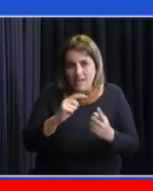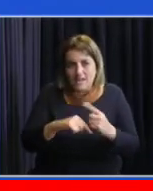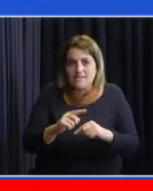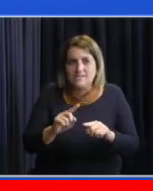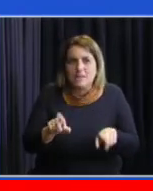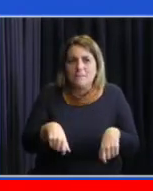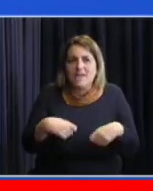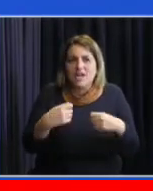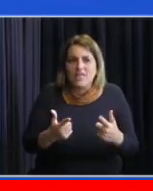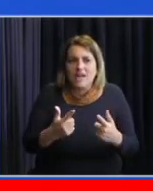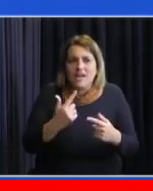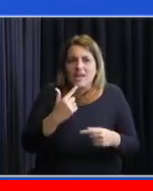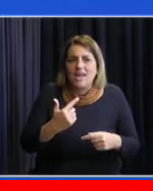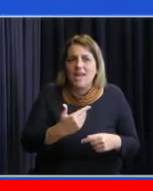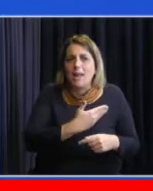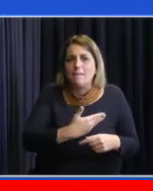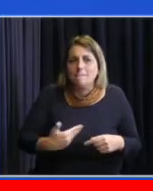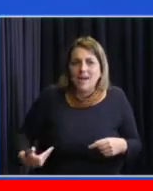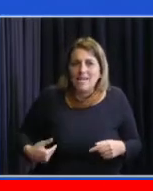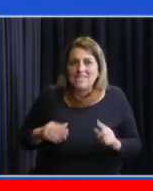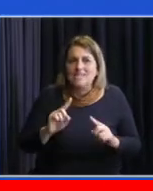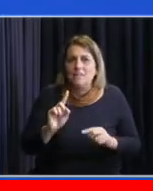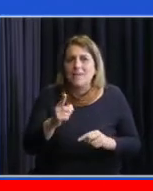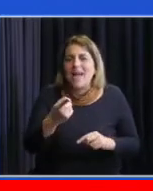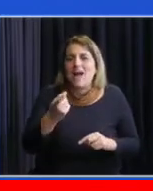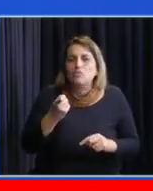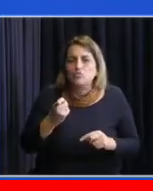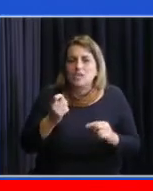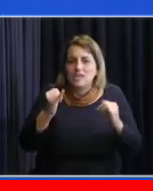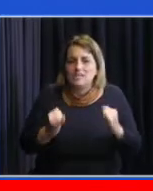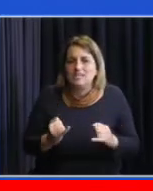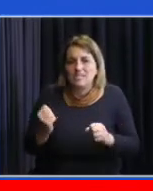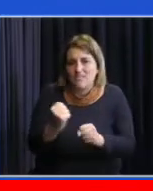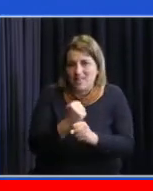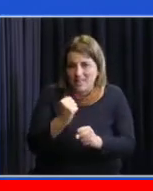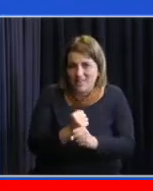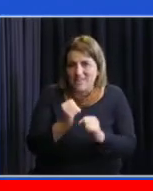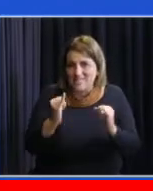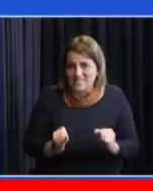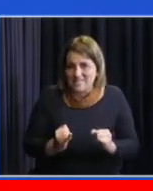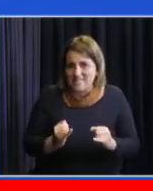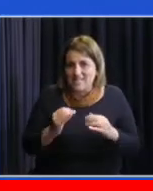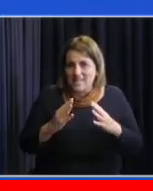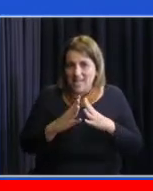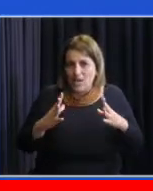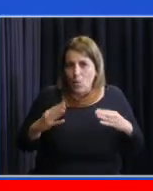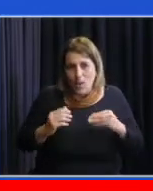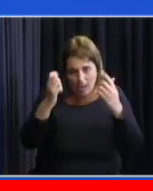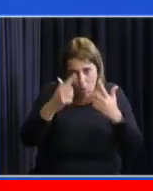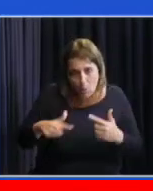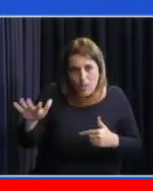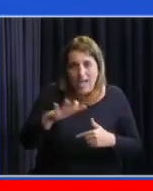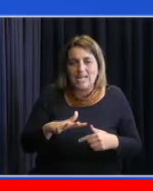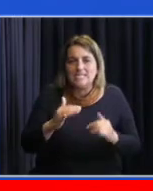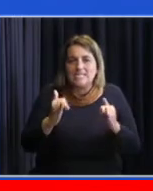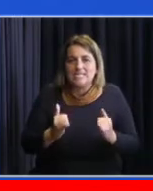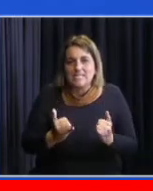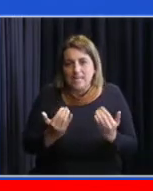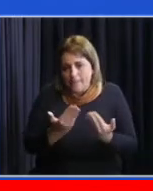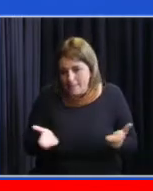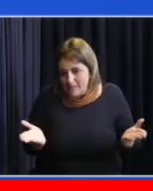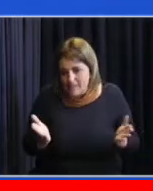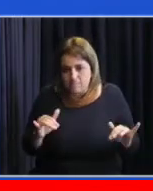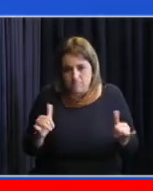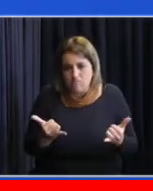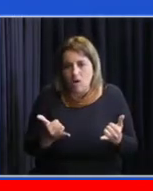el próximo 22 de abril. Se comenzará a suministrar tapabocas de tela, alcohol en gel y otros